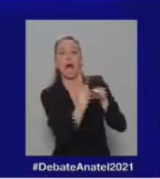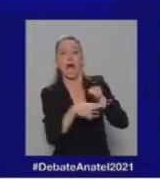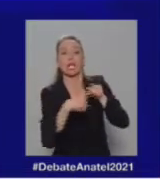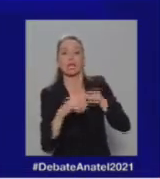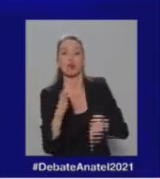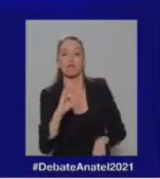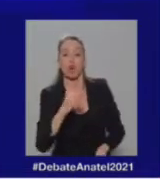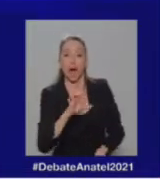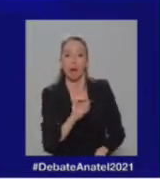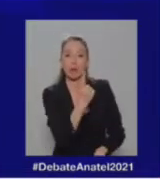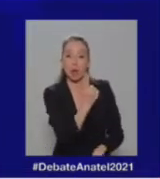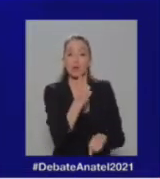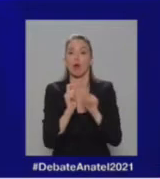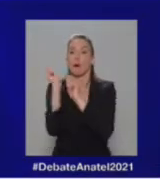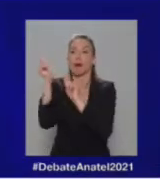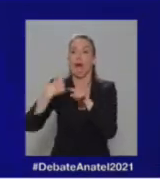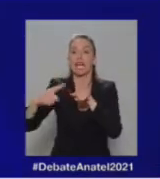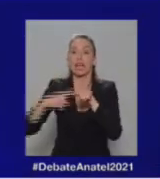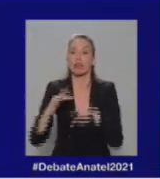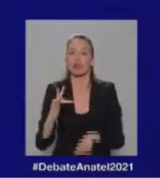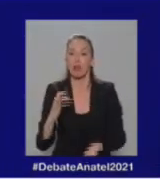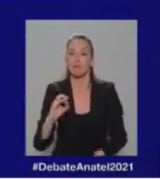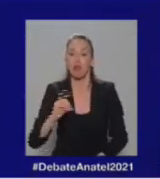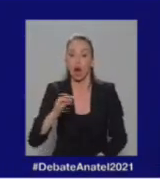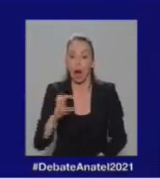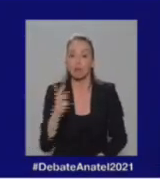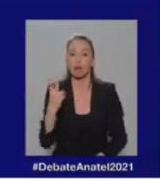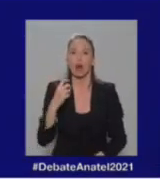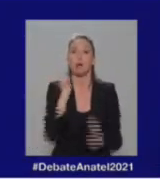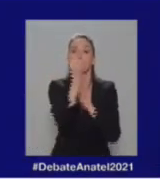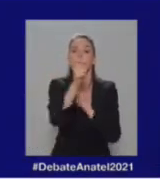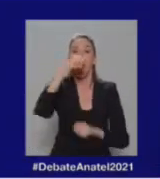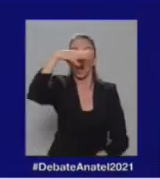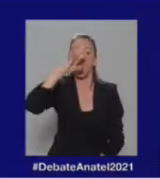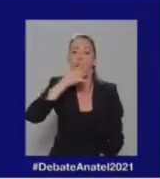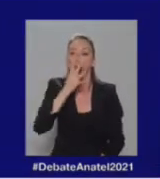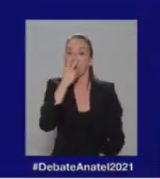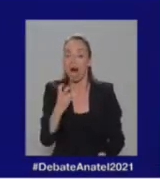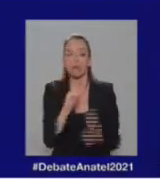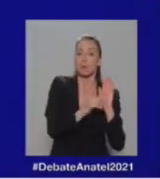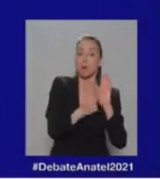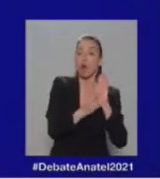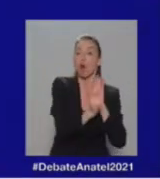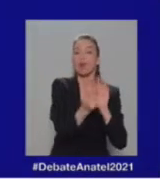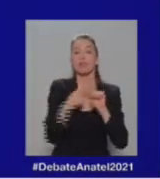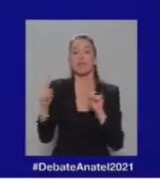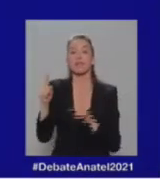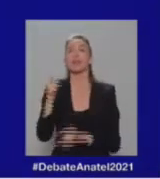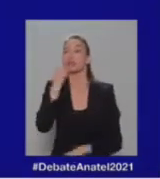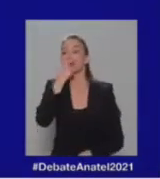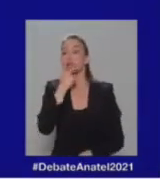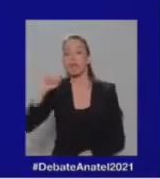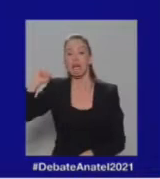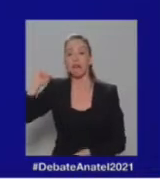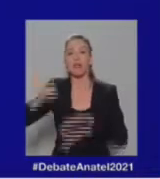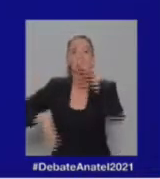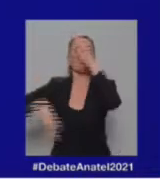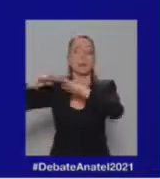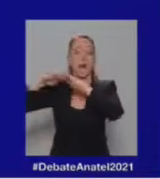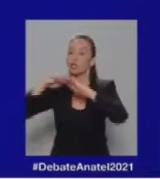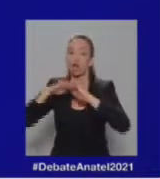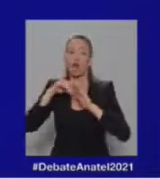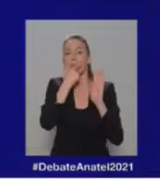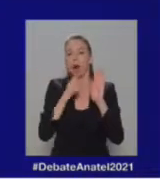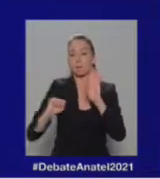es así, señor Kast? Es muy bueno que les produzca temor, ojalá que le produjera pánico, porque nosotros queremos que dejen de tener esas